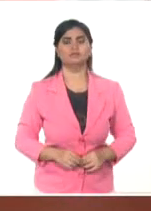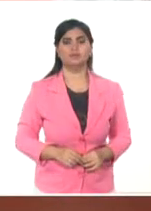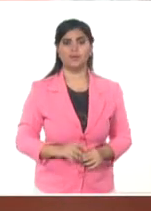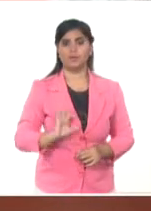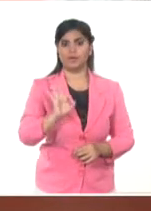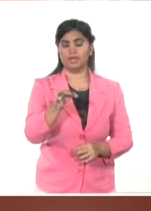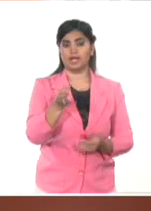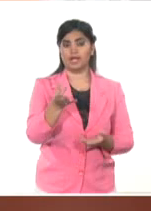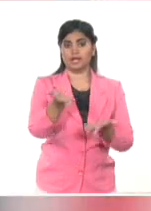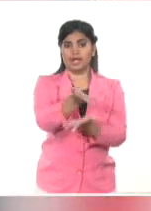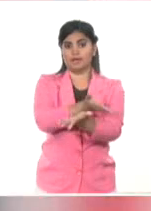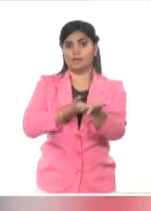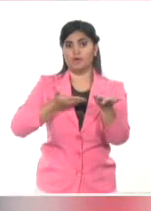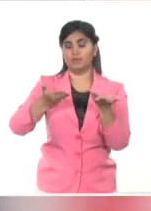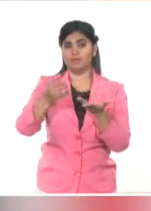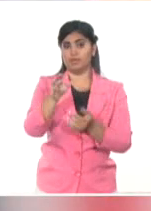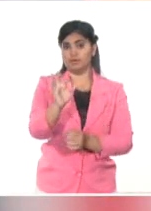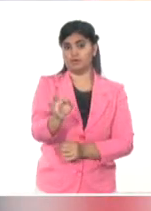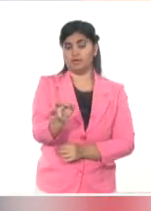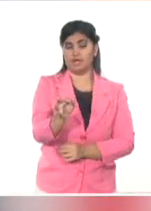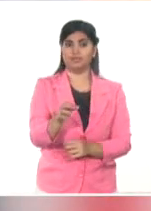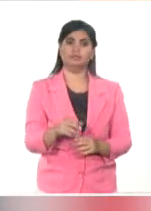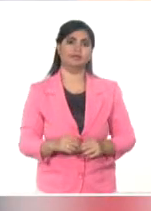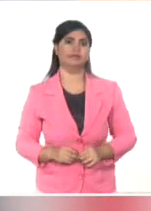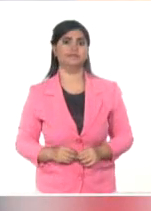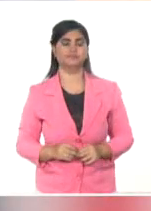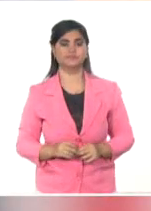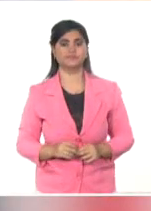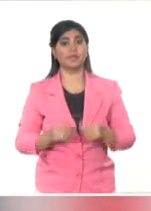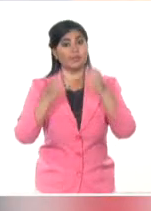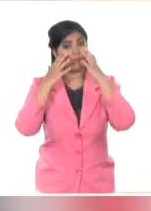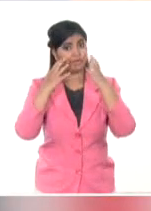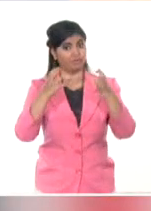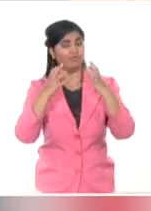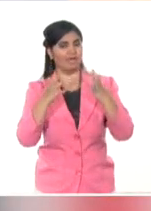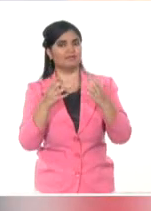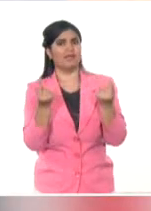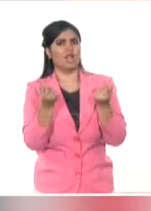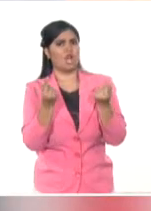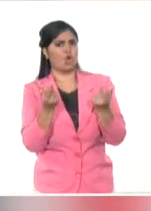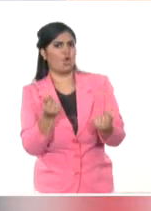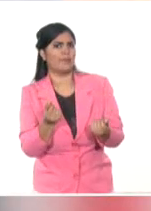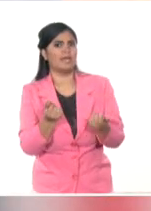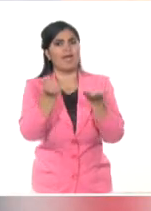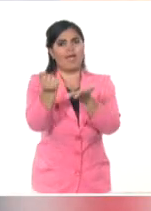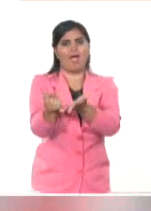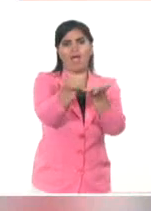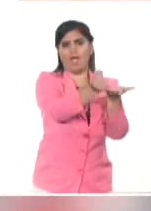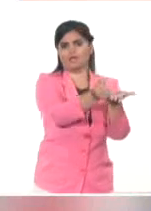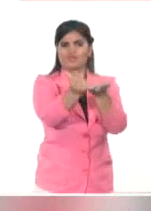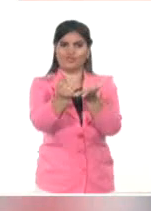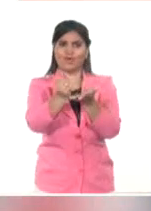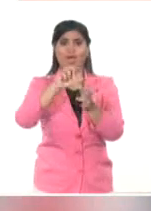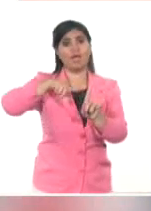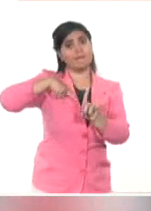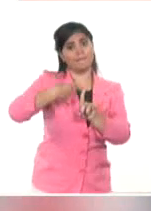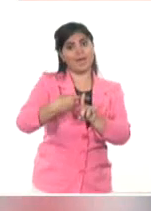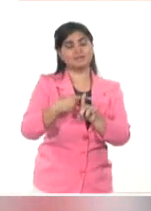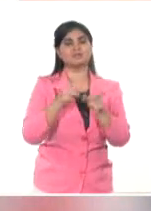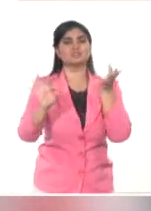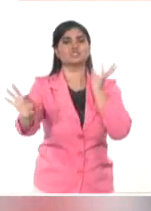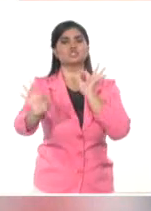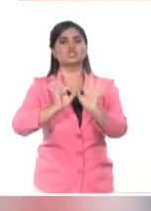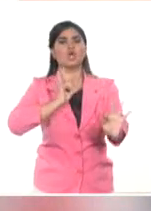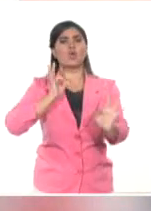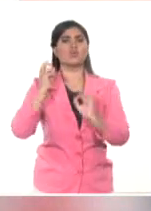poder consolidarlas, teniendo en cuenta no solo el impacto que tiene en la economía, sino también el impacto que tienen en la seguridad nacional